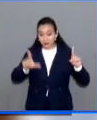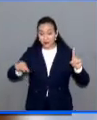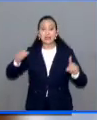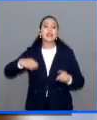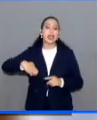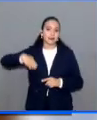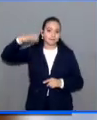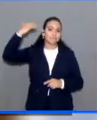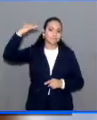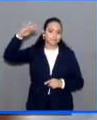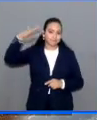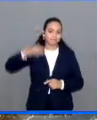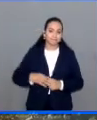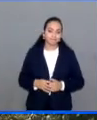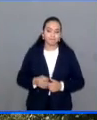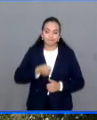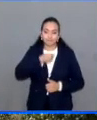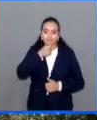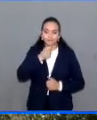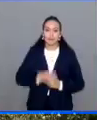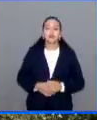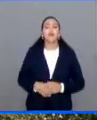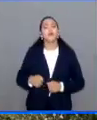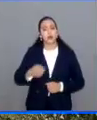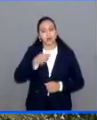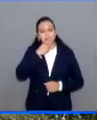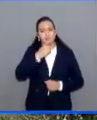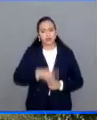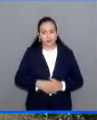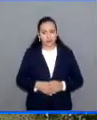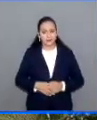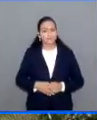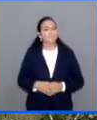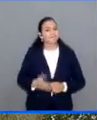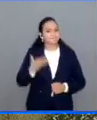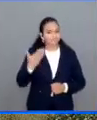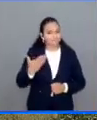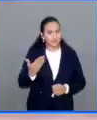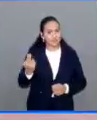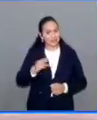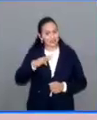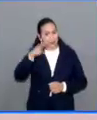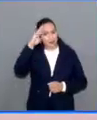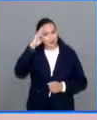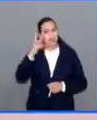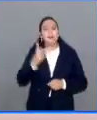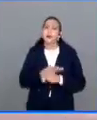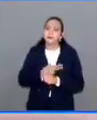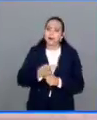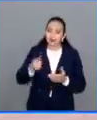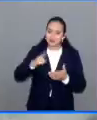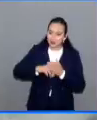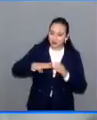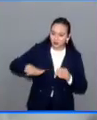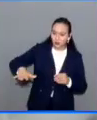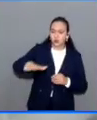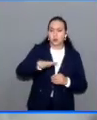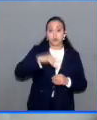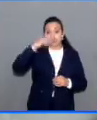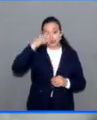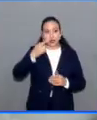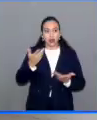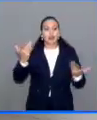Frente a este panorama, destacó, se exige repensar la planeación local para garantizar cuidados,